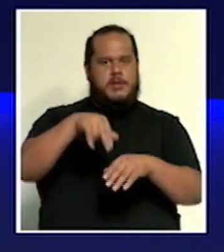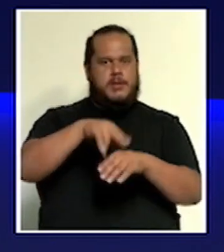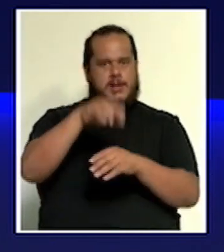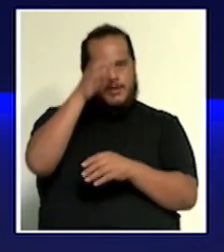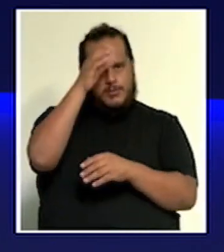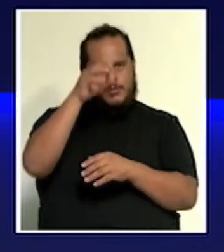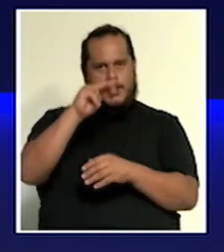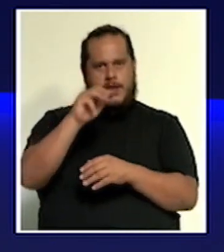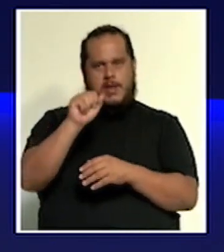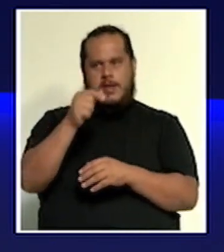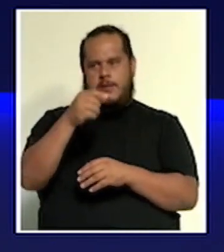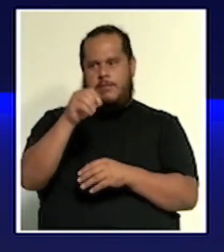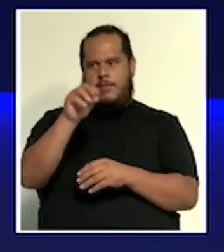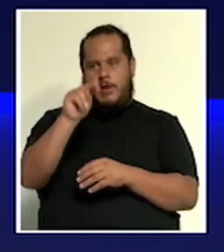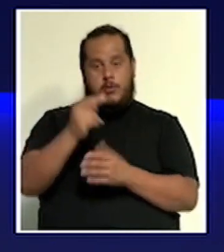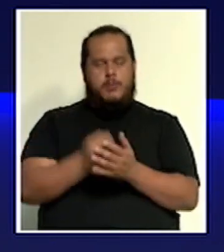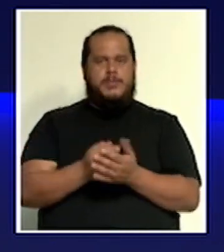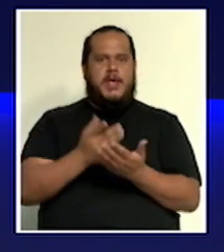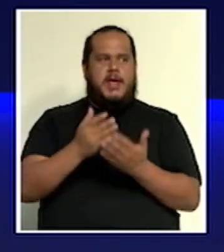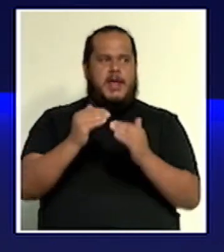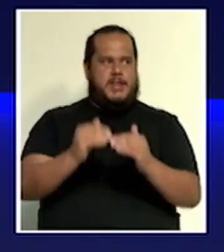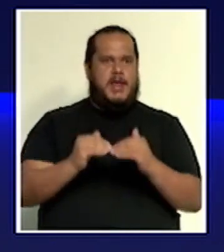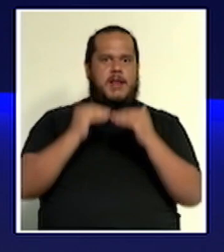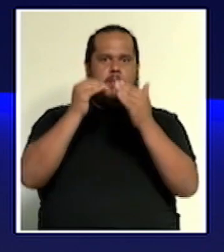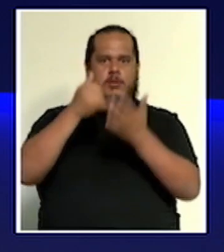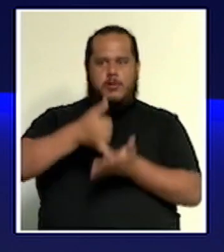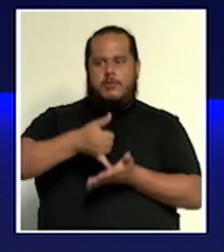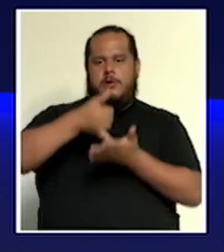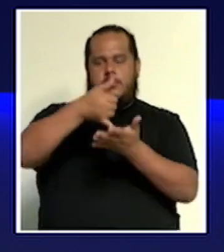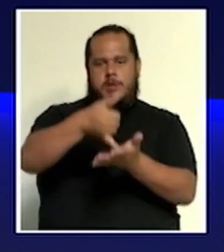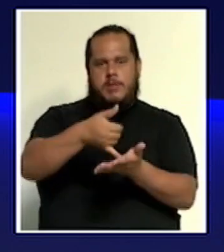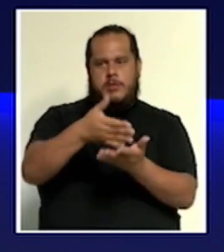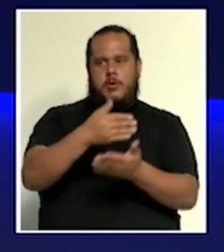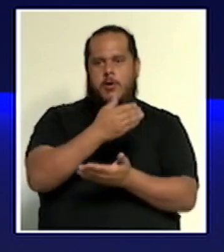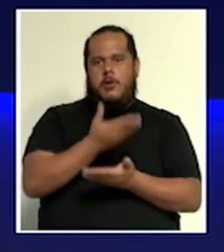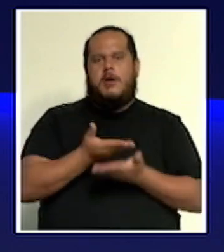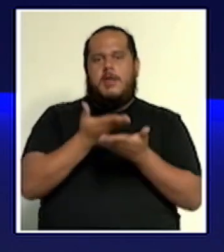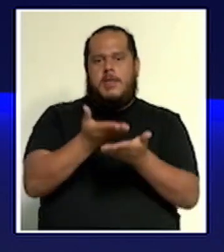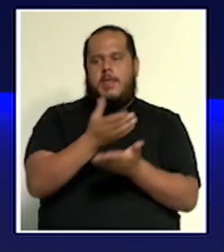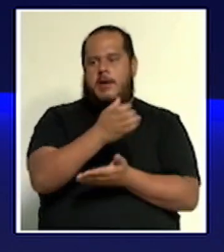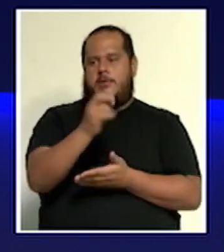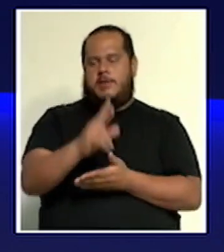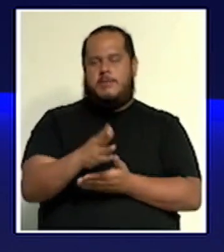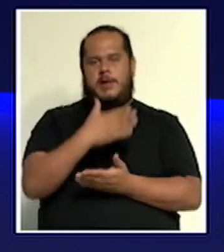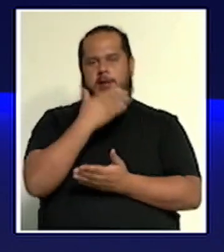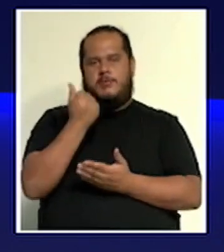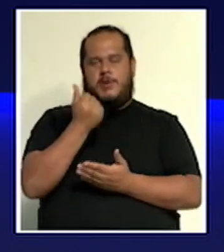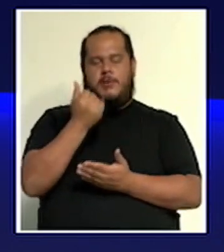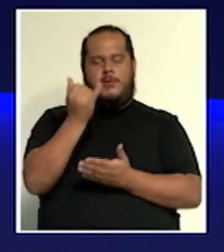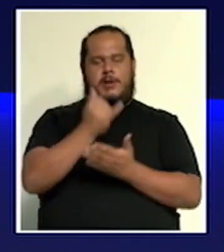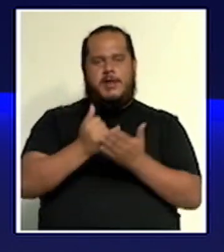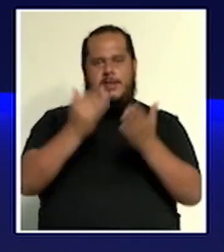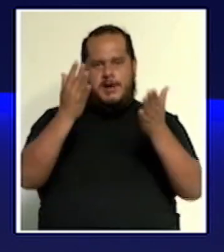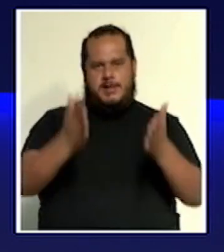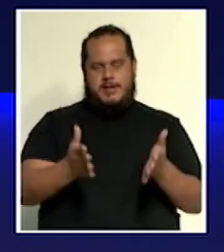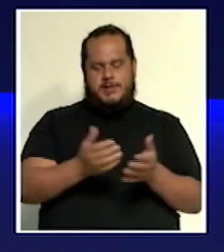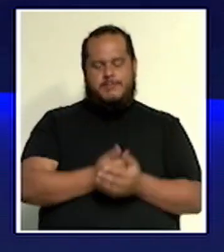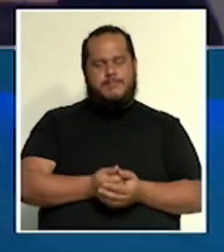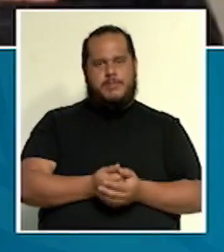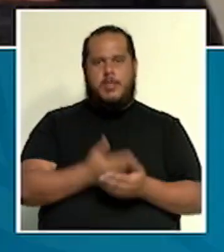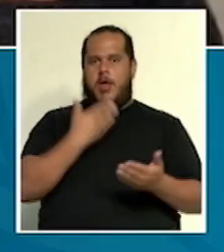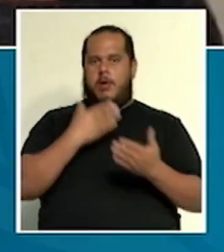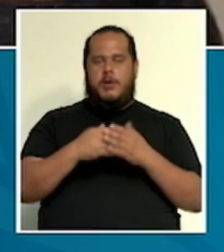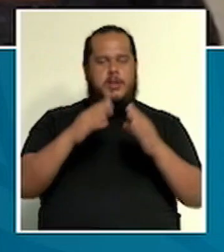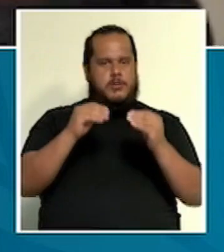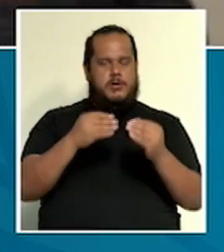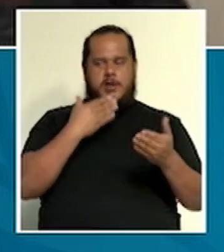Cultura Magón, que es el mayor reconocimiento que otorga Costa Rica a sus mejores artistas. Buenas